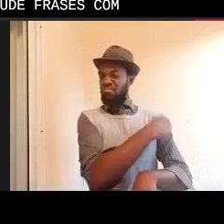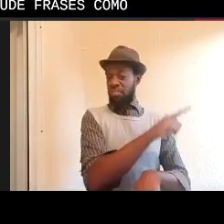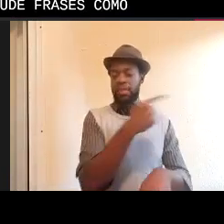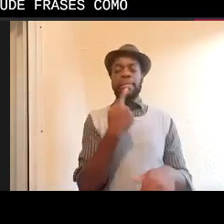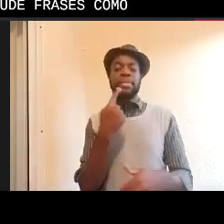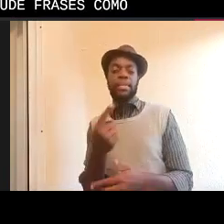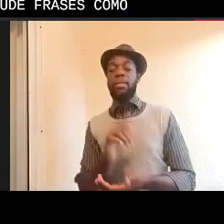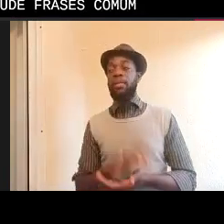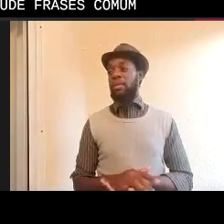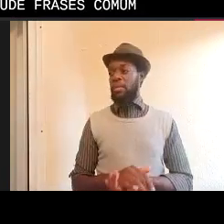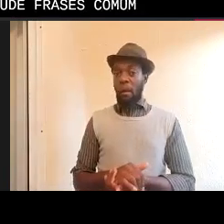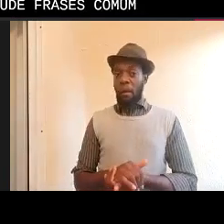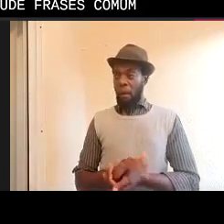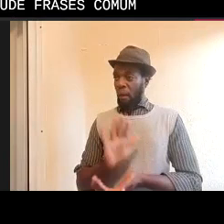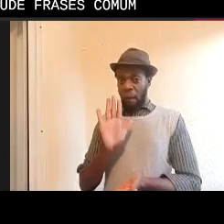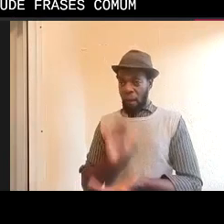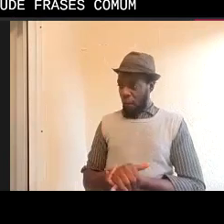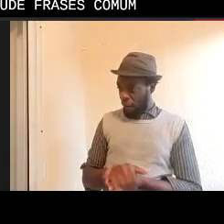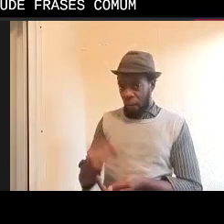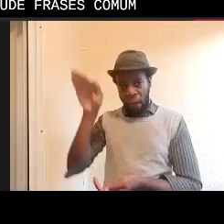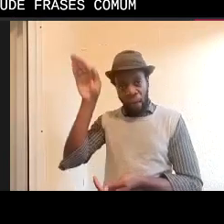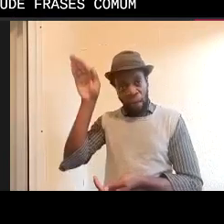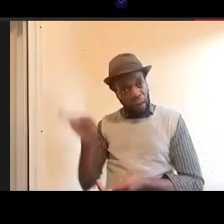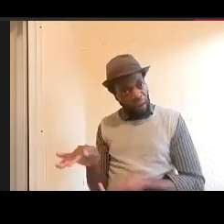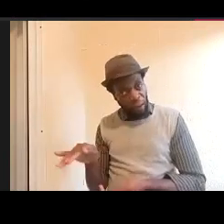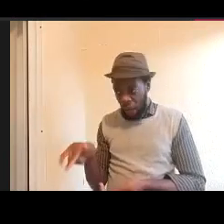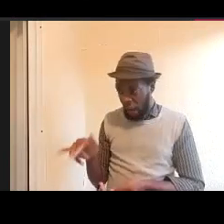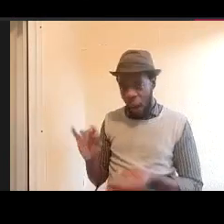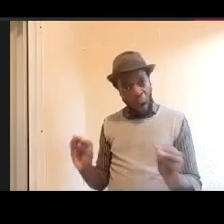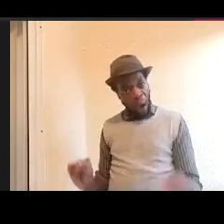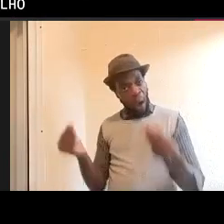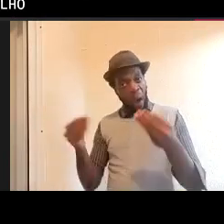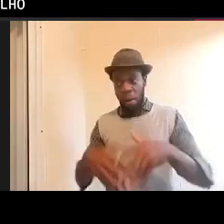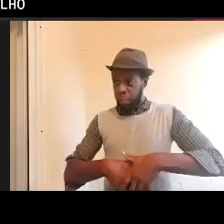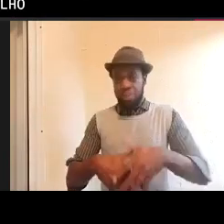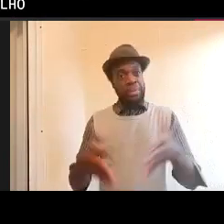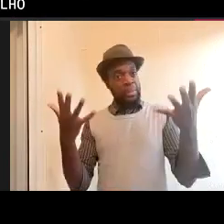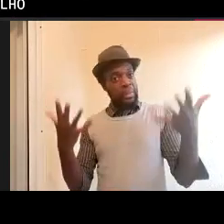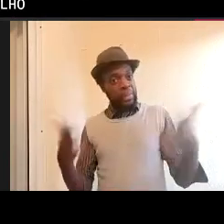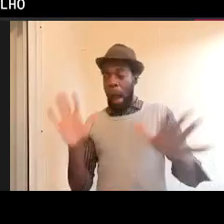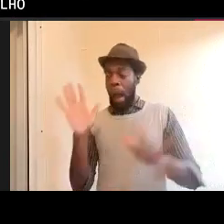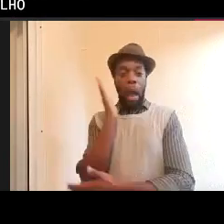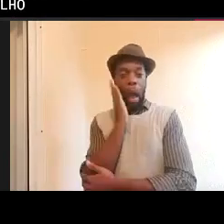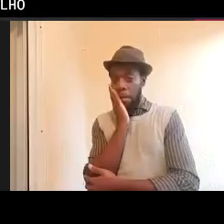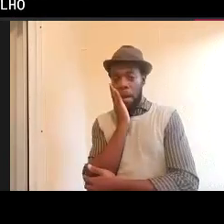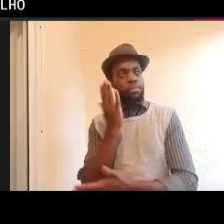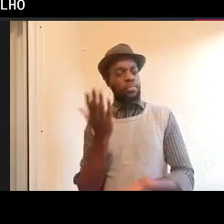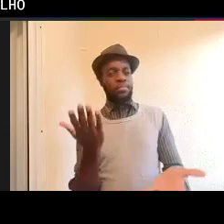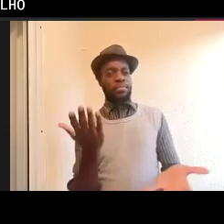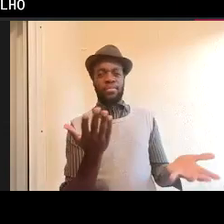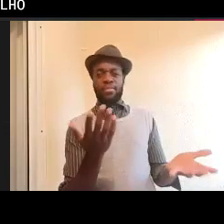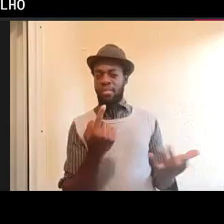y tan chiquita ya va a tener un hijo, ¿verdad? Y realmente los